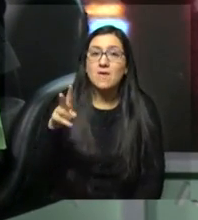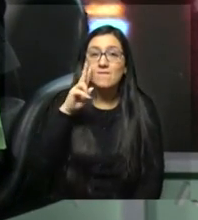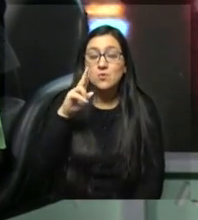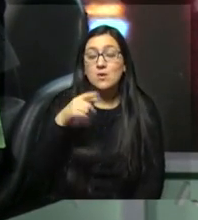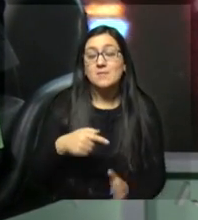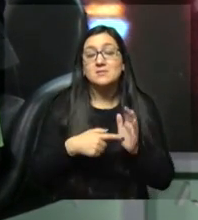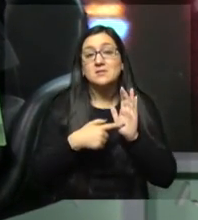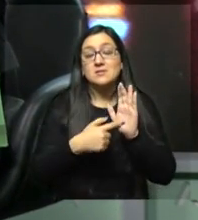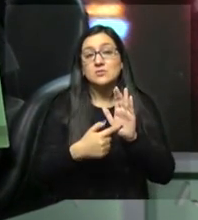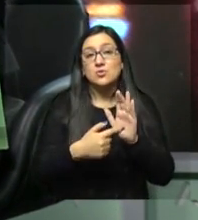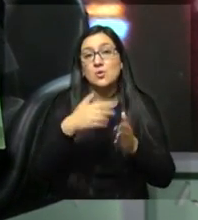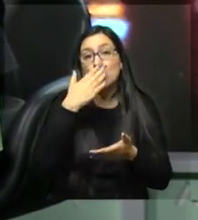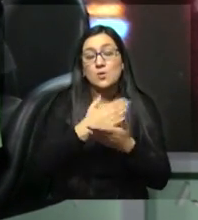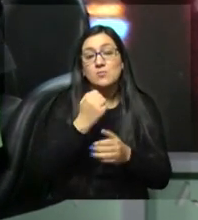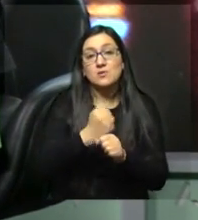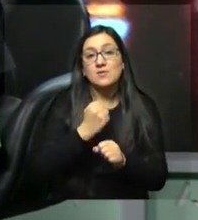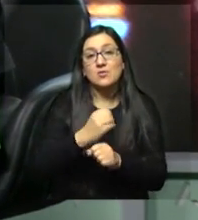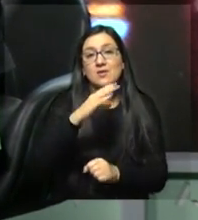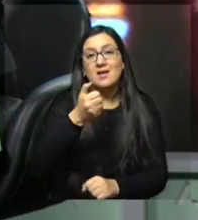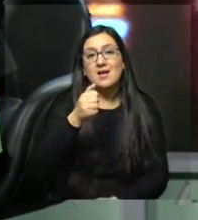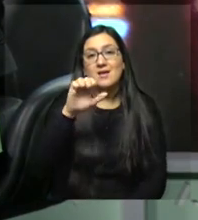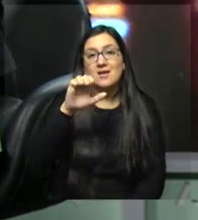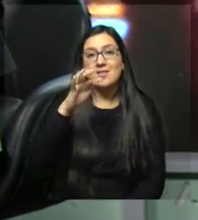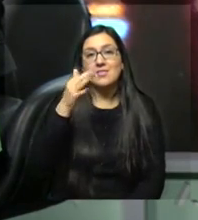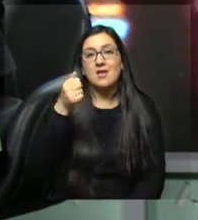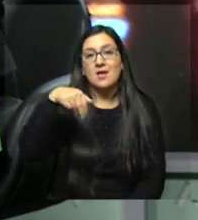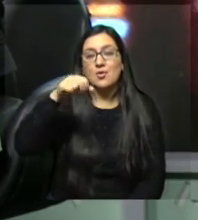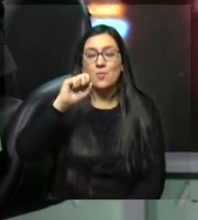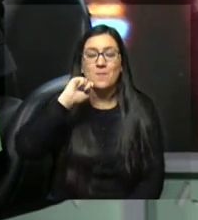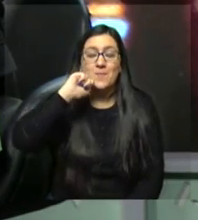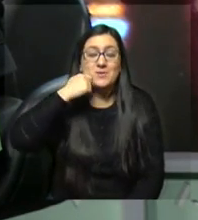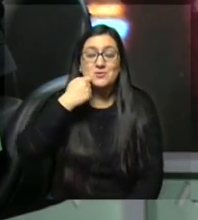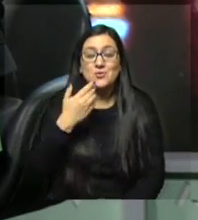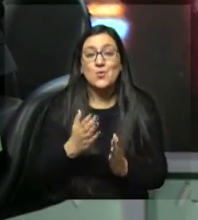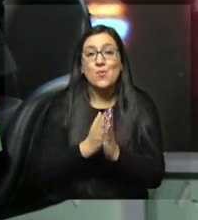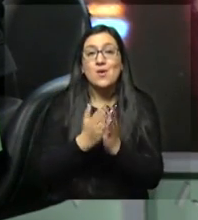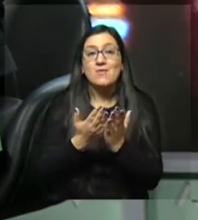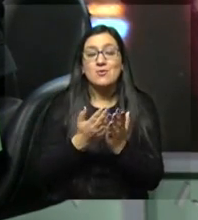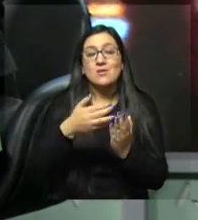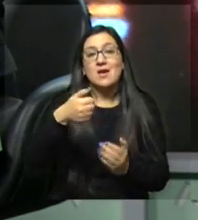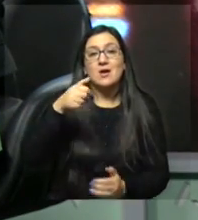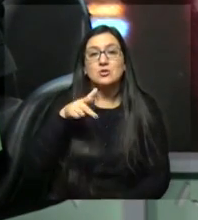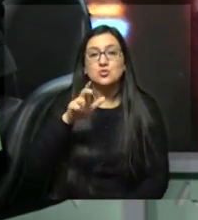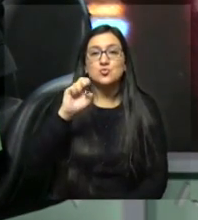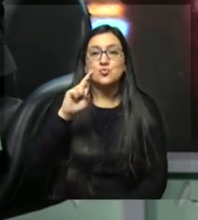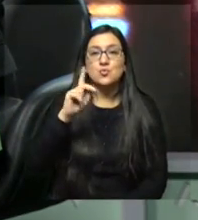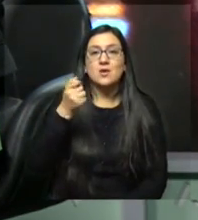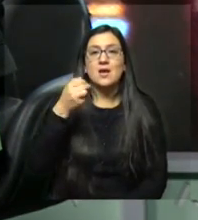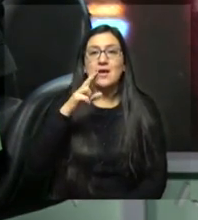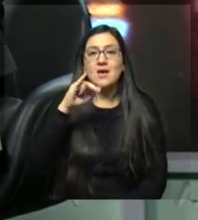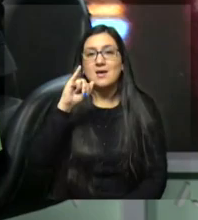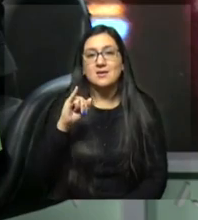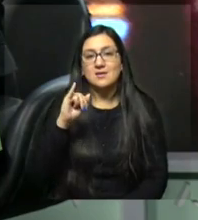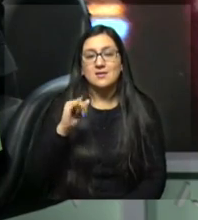de la presentación del último trabajo de Gerardo Caetano, digo, precioso, y un libro también de Achugarri y todo lo que fue ese